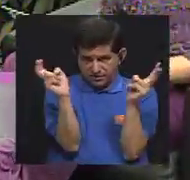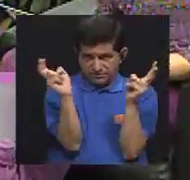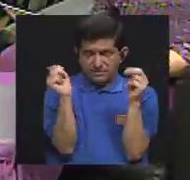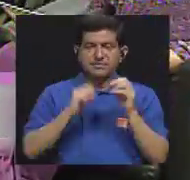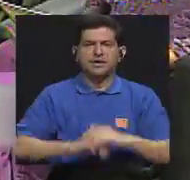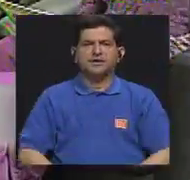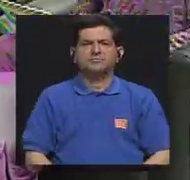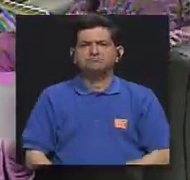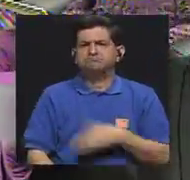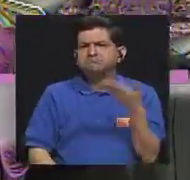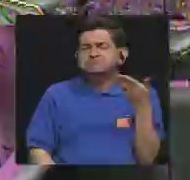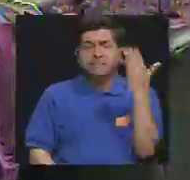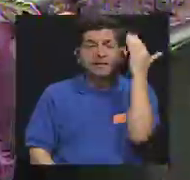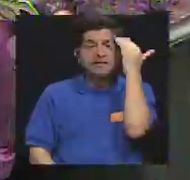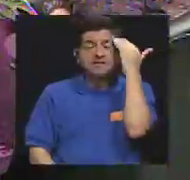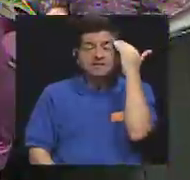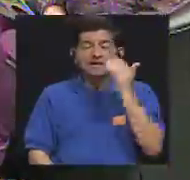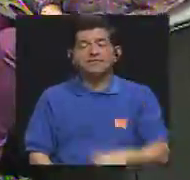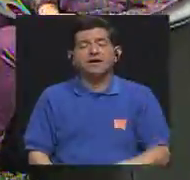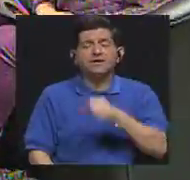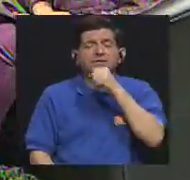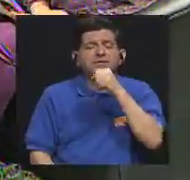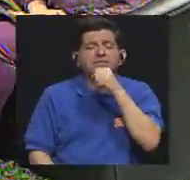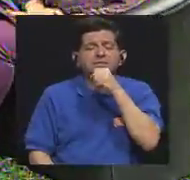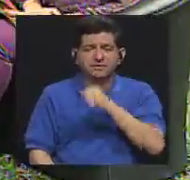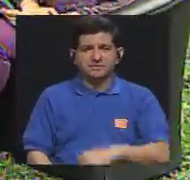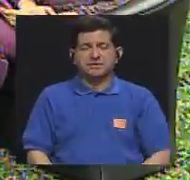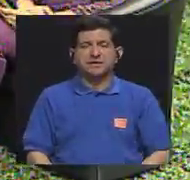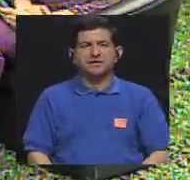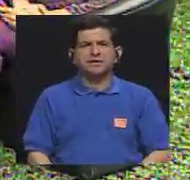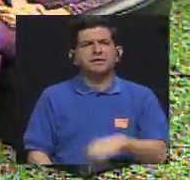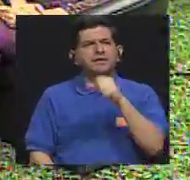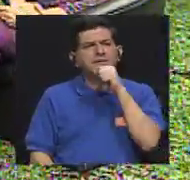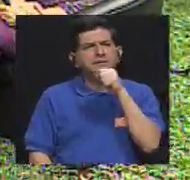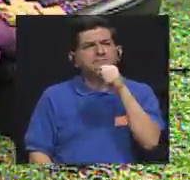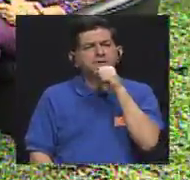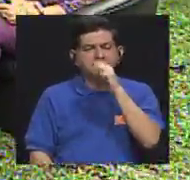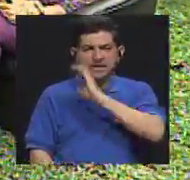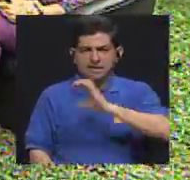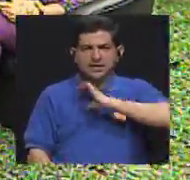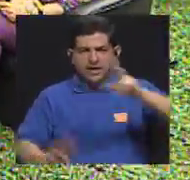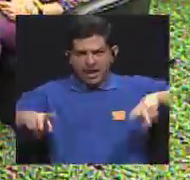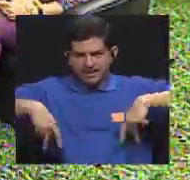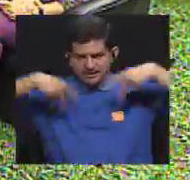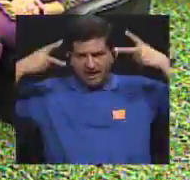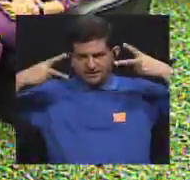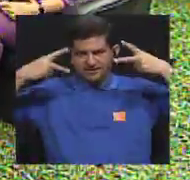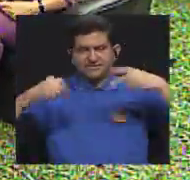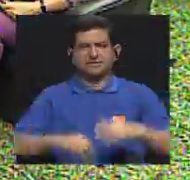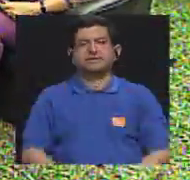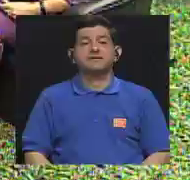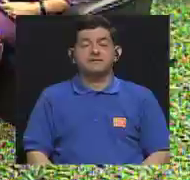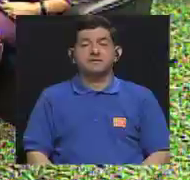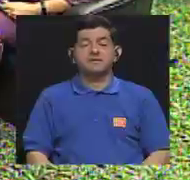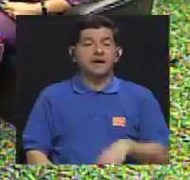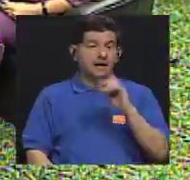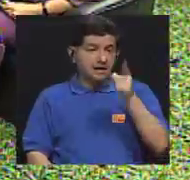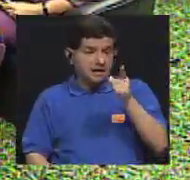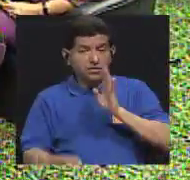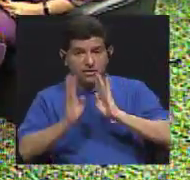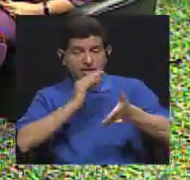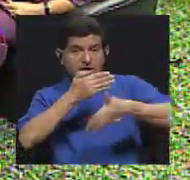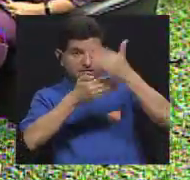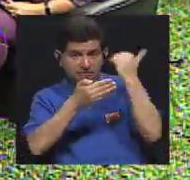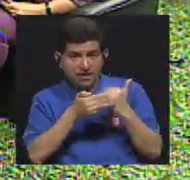de saber envejecer, ¿verdad? Es decir, envejecer con calidad de vida. Claro. Y es que con Carolina, que